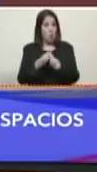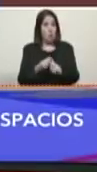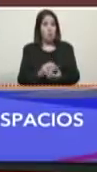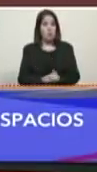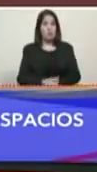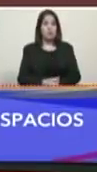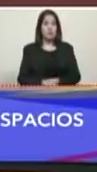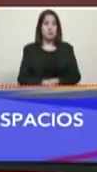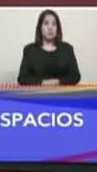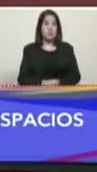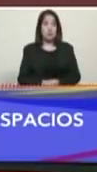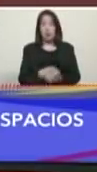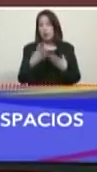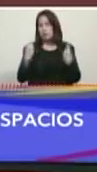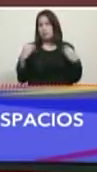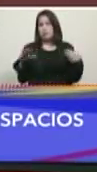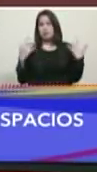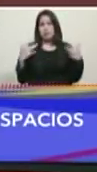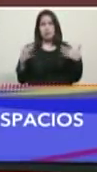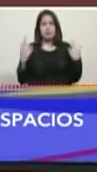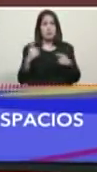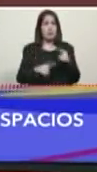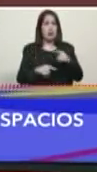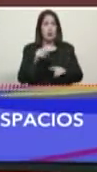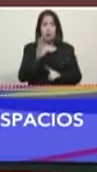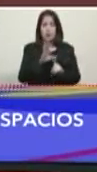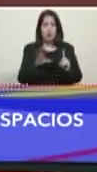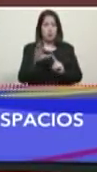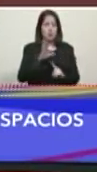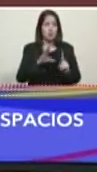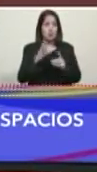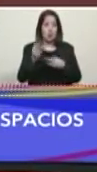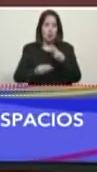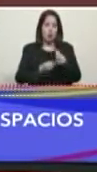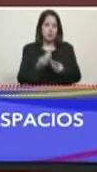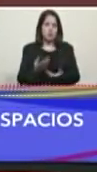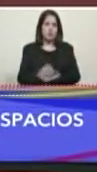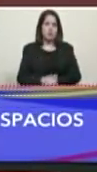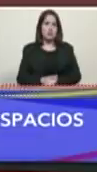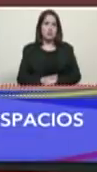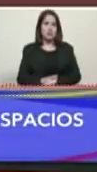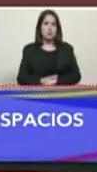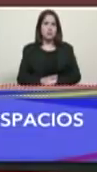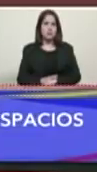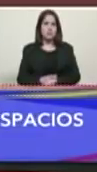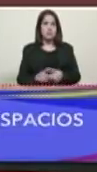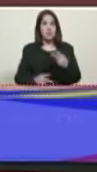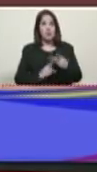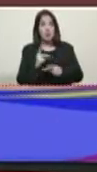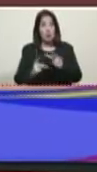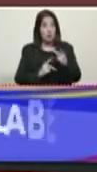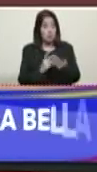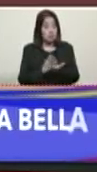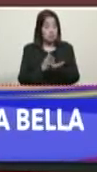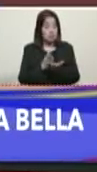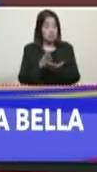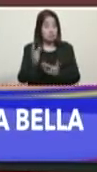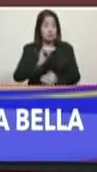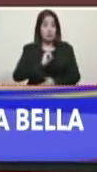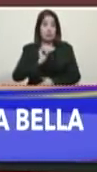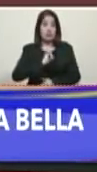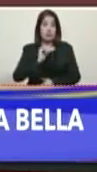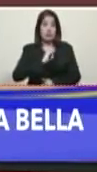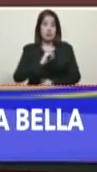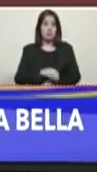bueno cuántas cosas no sé de la cultura en este proceso de afirmación de nuestra identidad en este proceso de